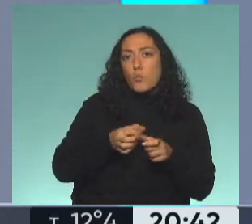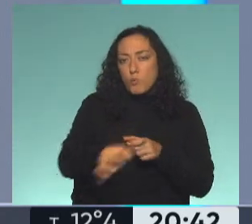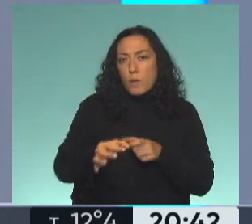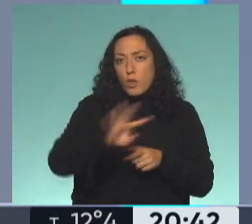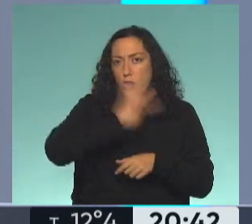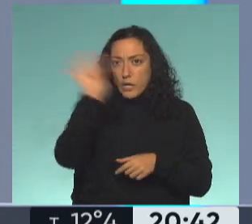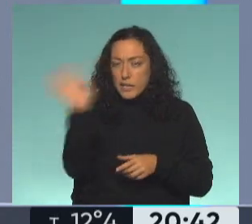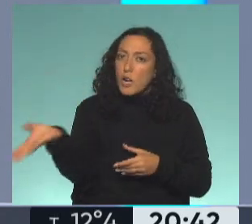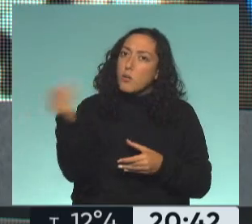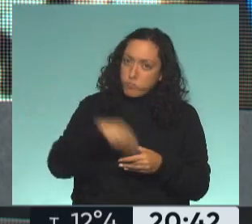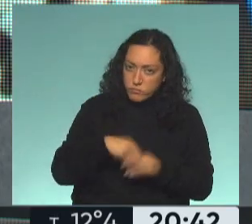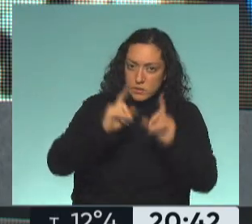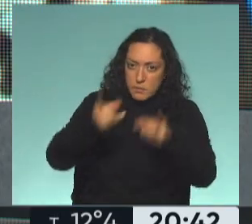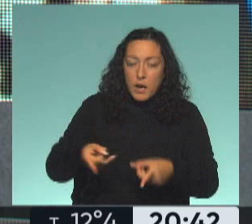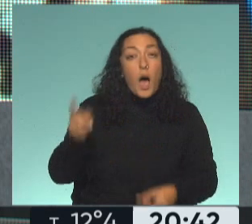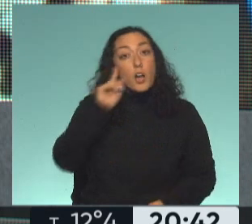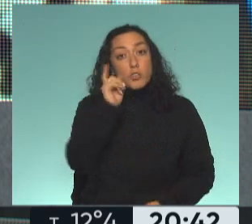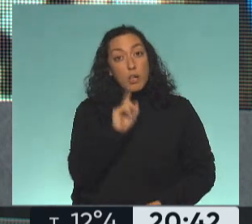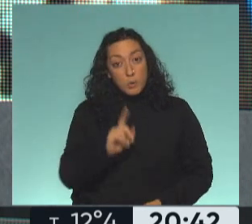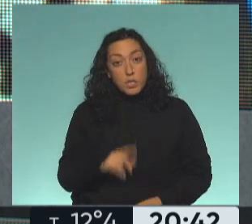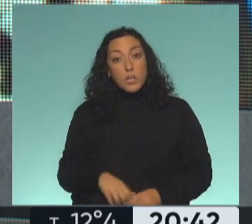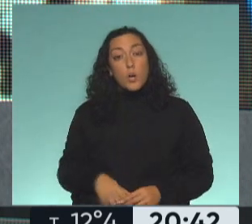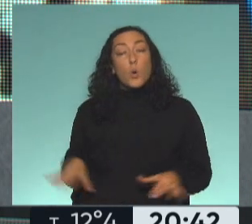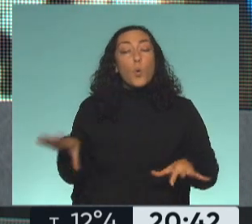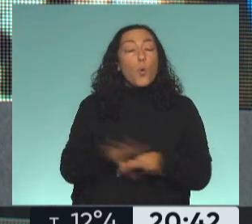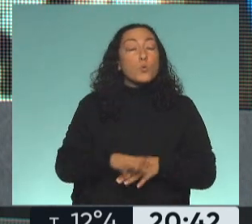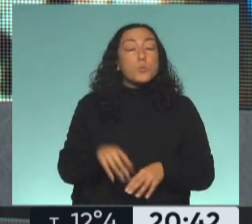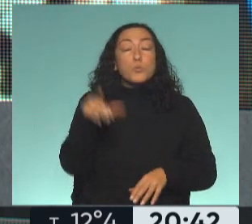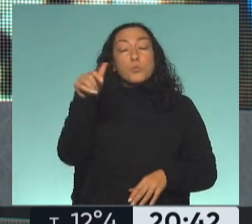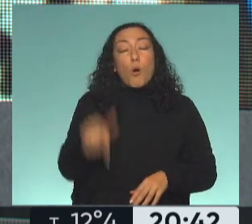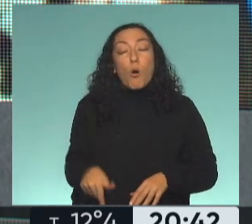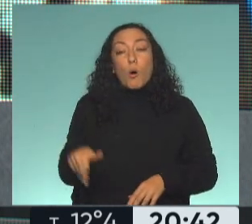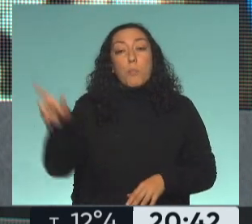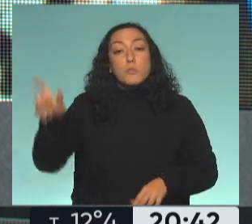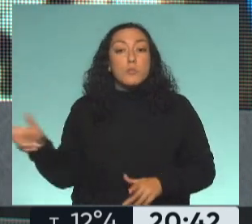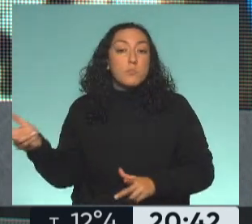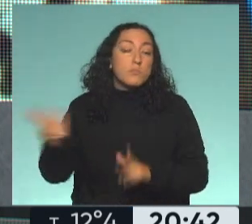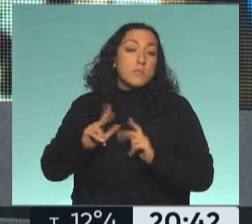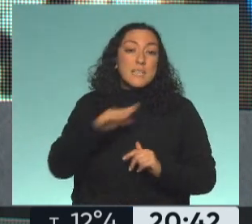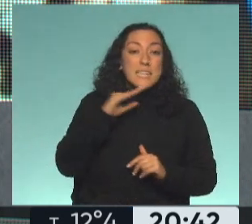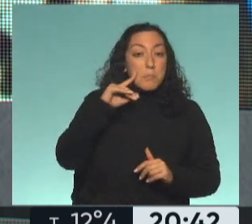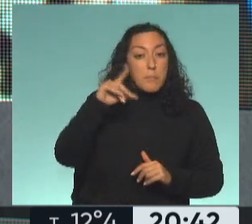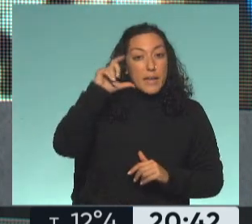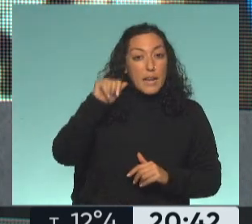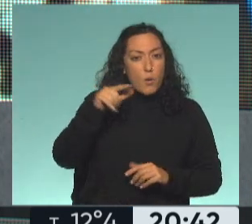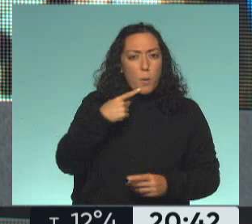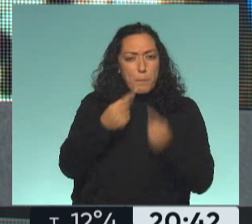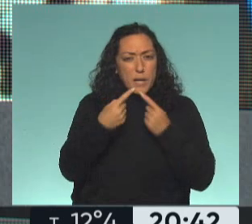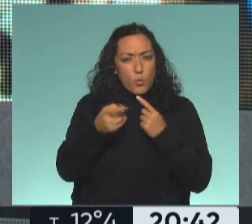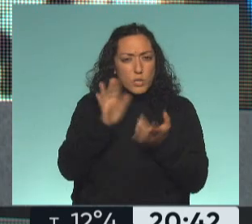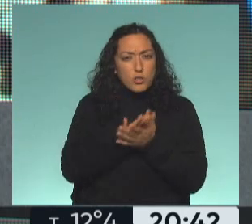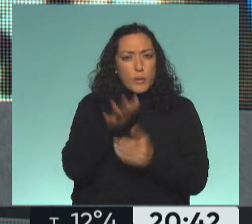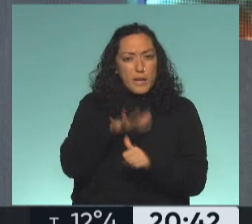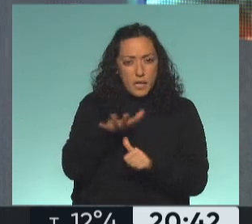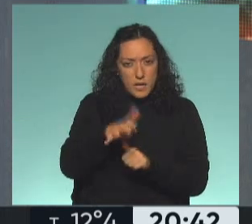esté incorporada desde el principio. Hoy justamente me decía Jimena Fuertes, tenés unas preguntas vinculadas con